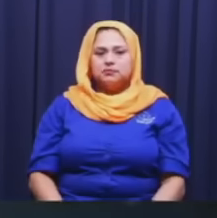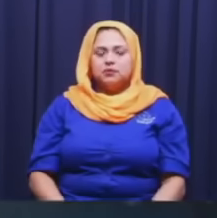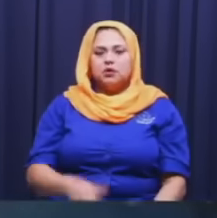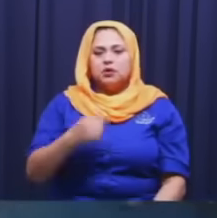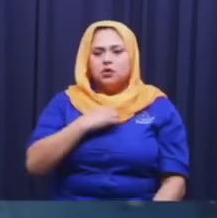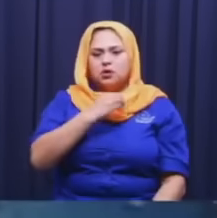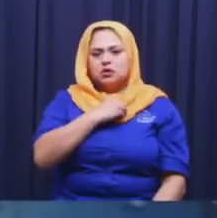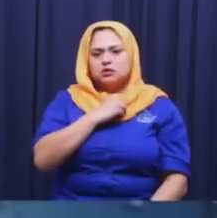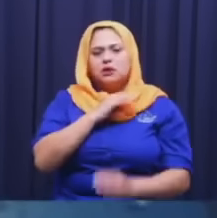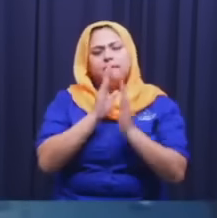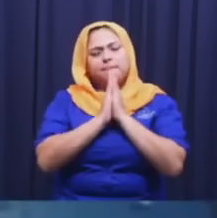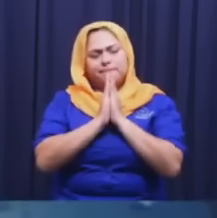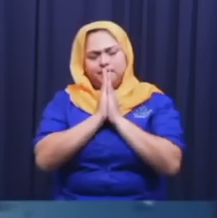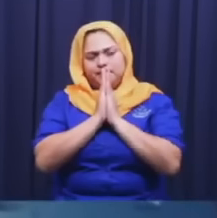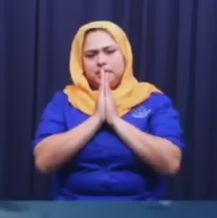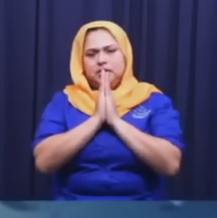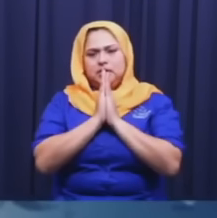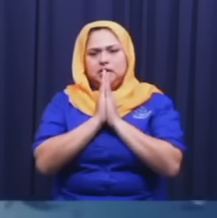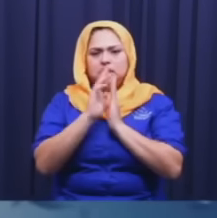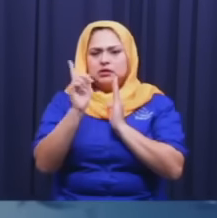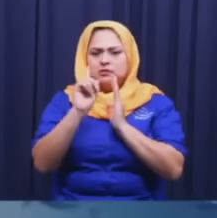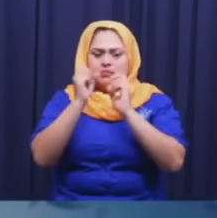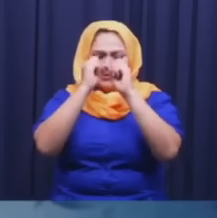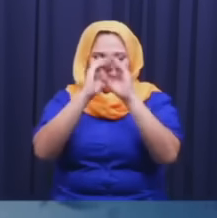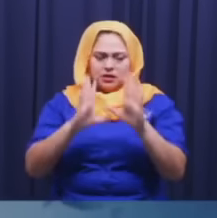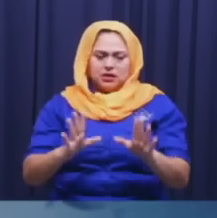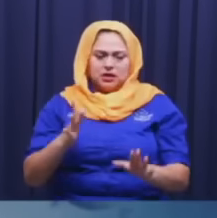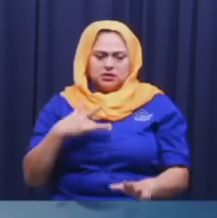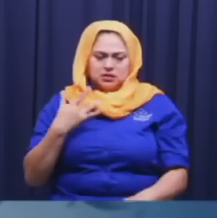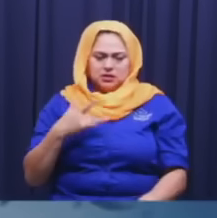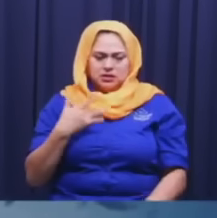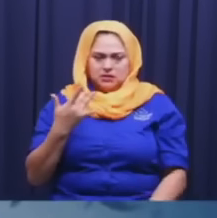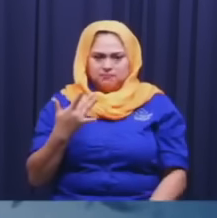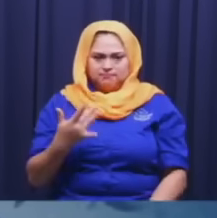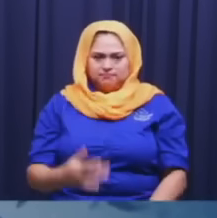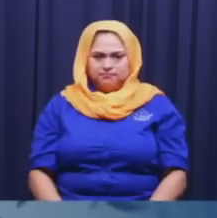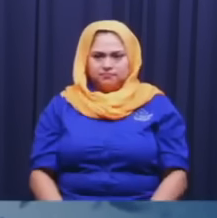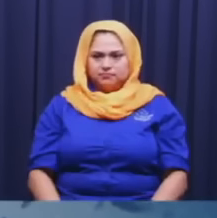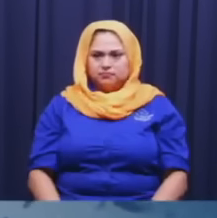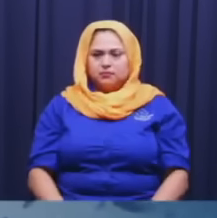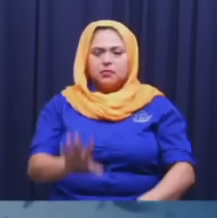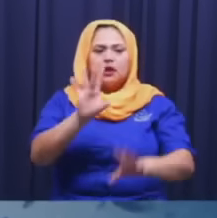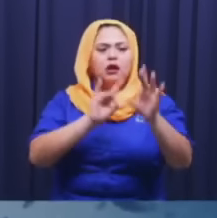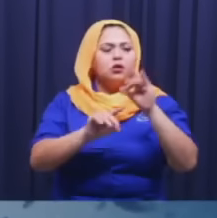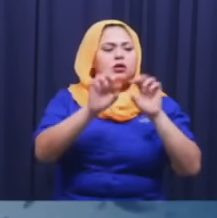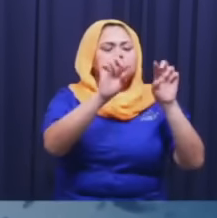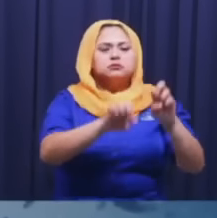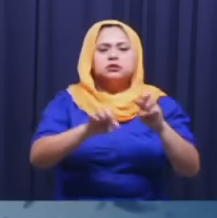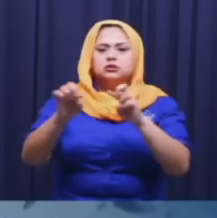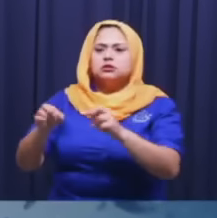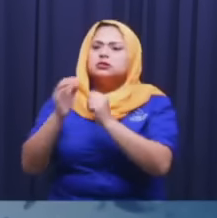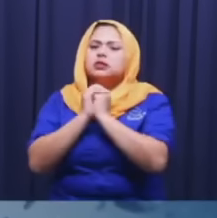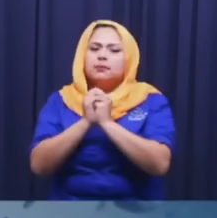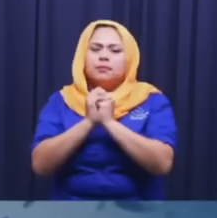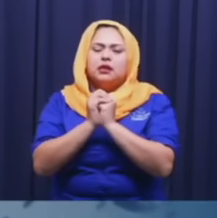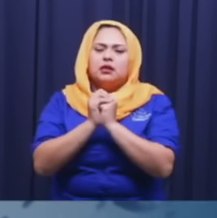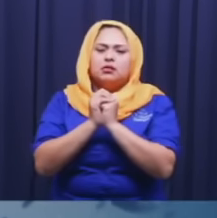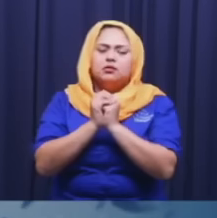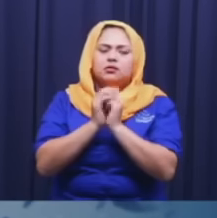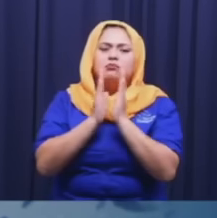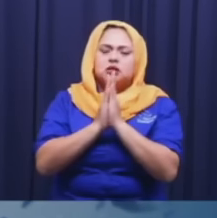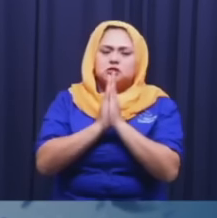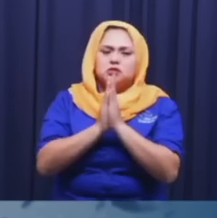Quisiera pedir que, sin perder ese sentir, hay algunas personas que han pedido que oremos por